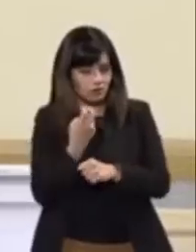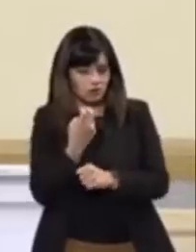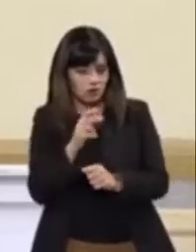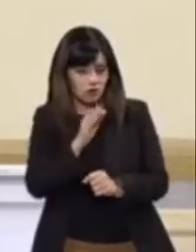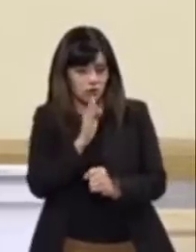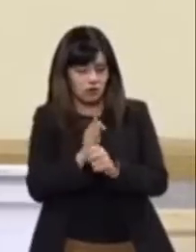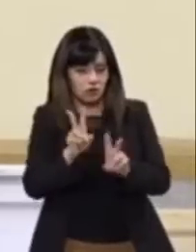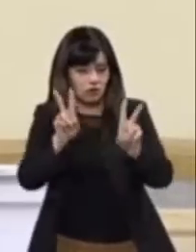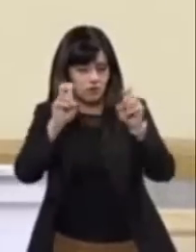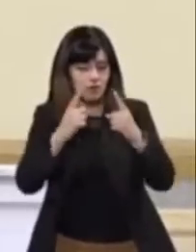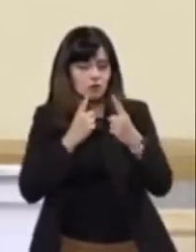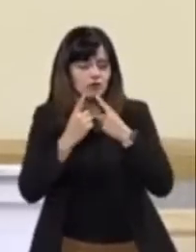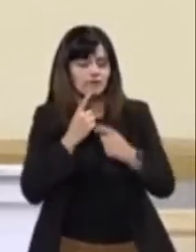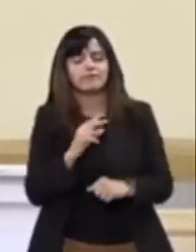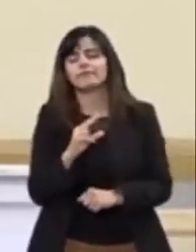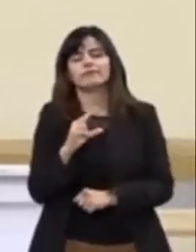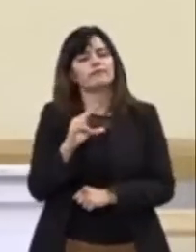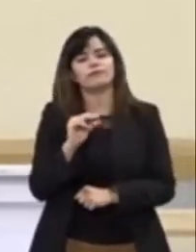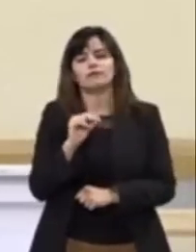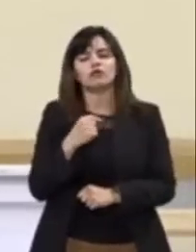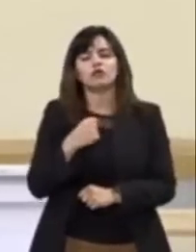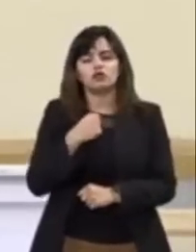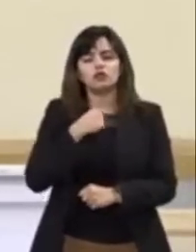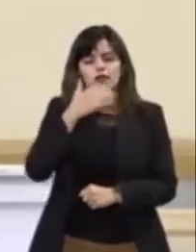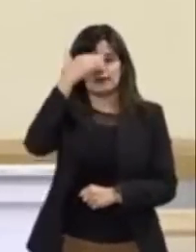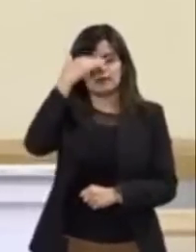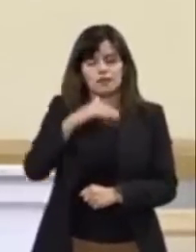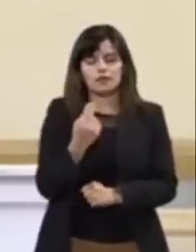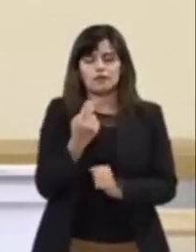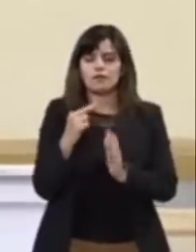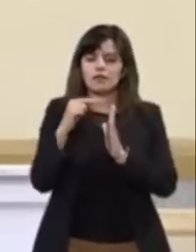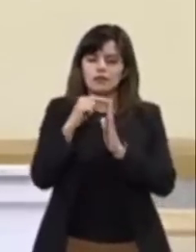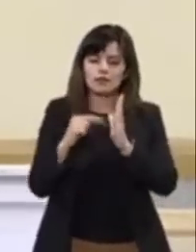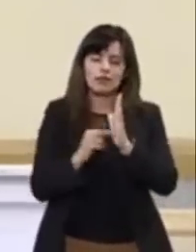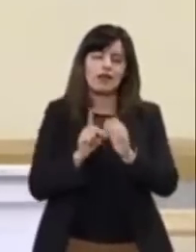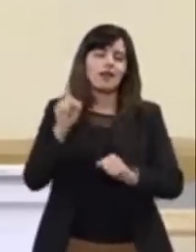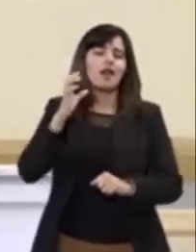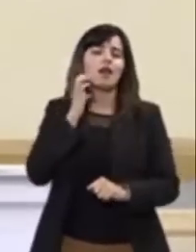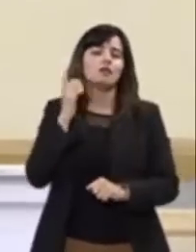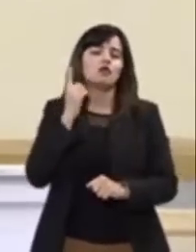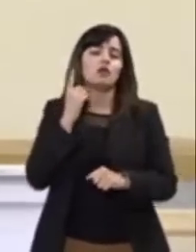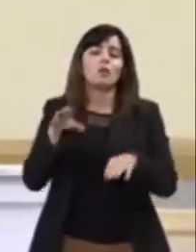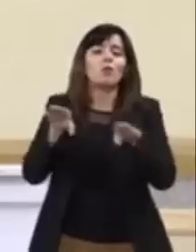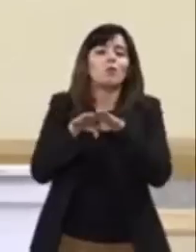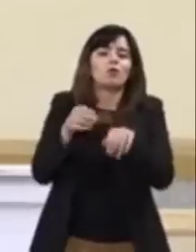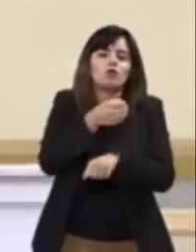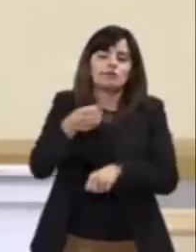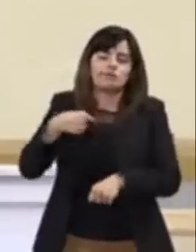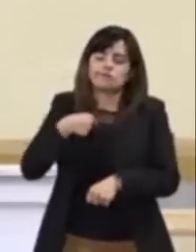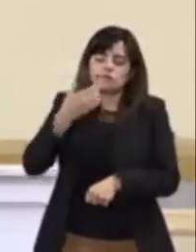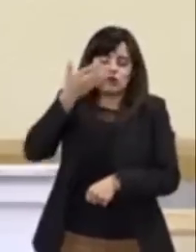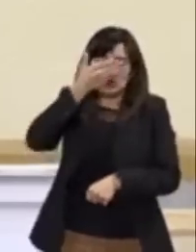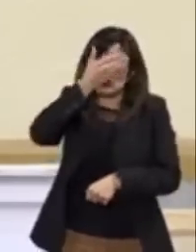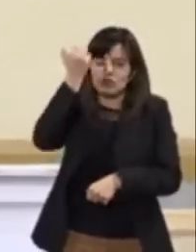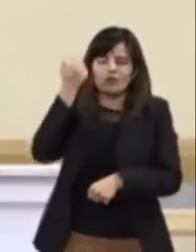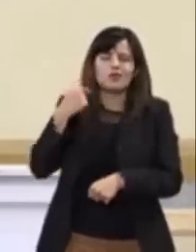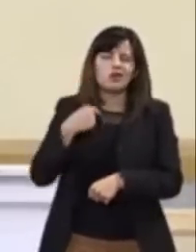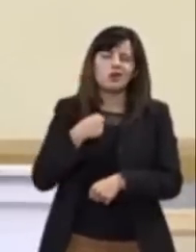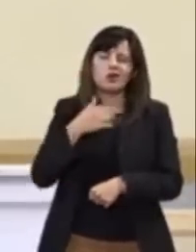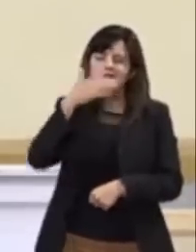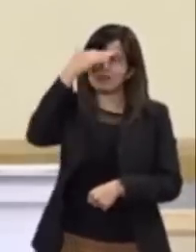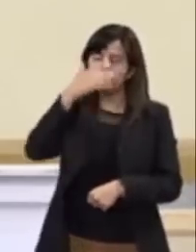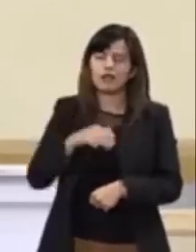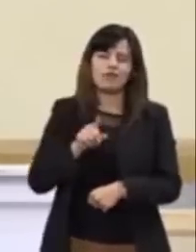nueva cuenta cumplir con las reglas que no sé en la Cámara de Diputados cómo funcione. Sé que ahí son bastante laxos